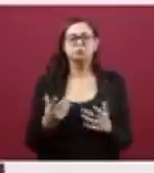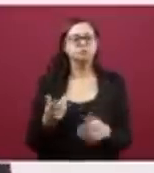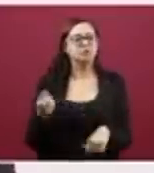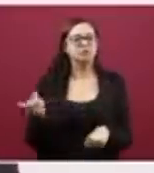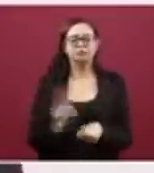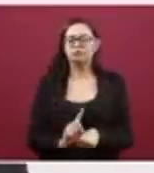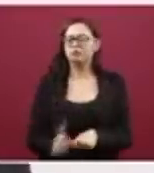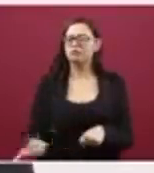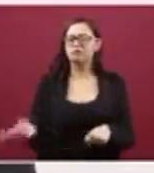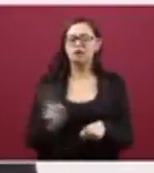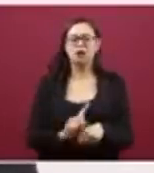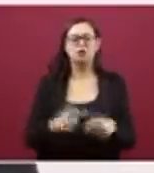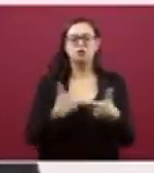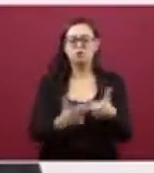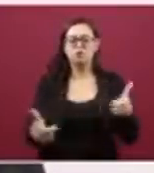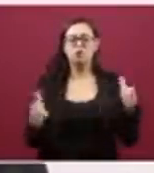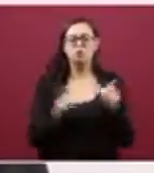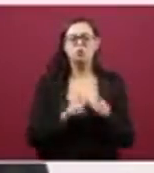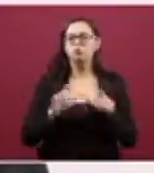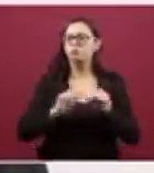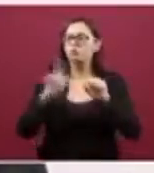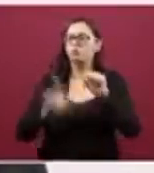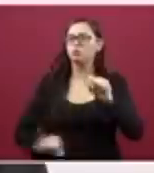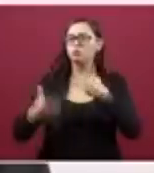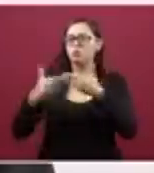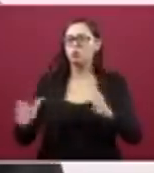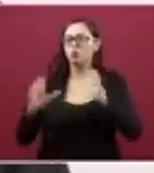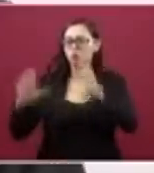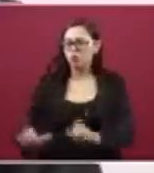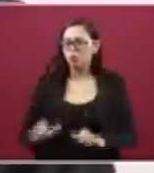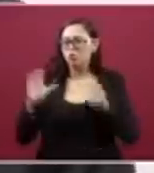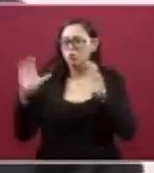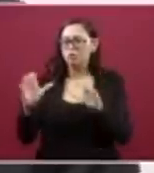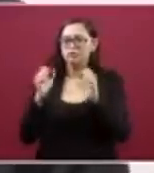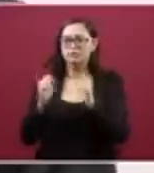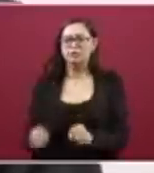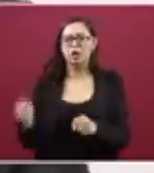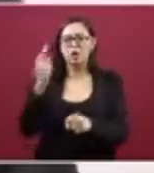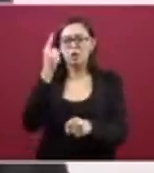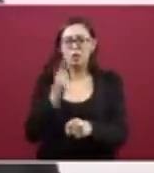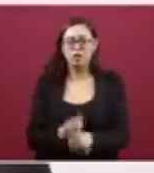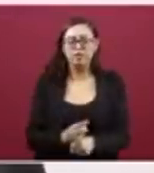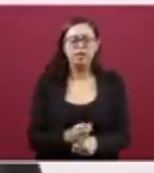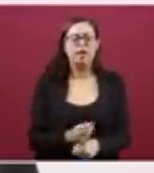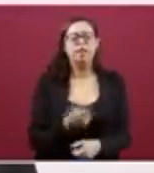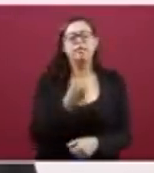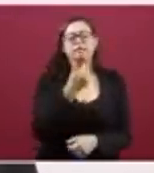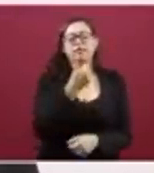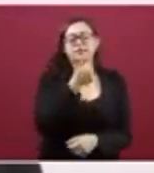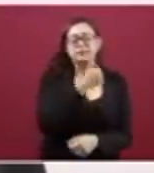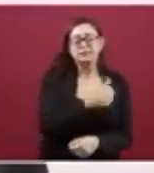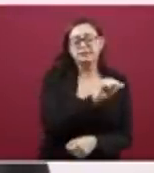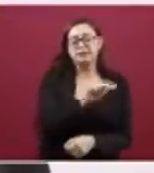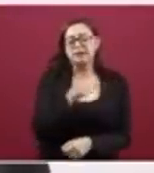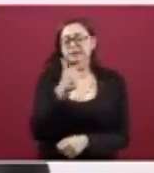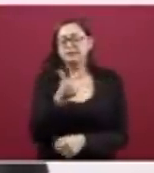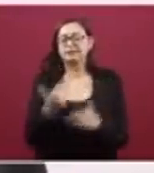de seguridad pública de lunes a viernes de 6 a 7 de la